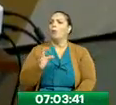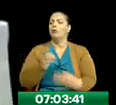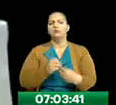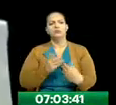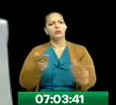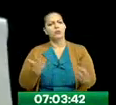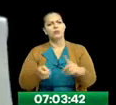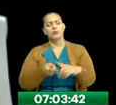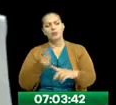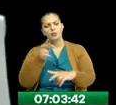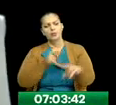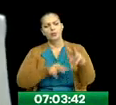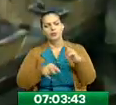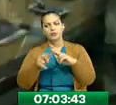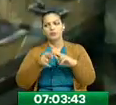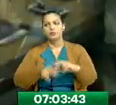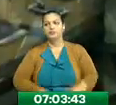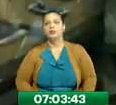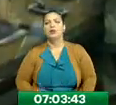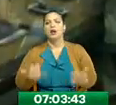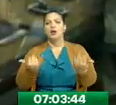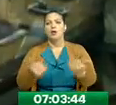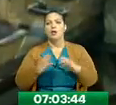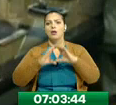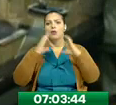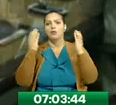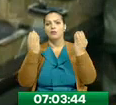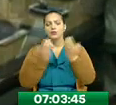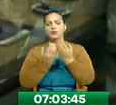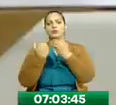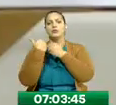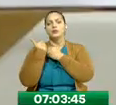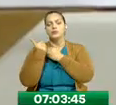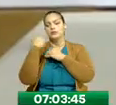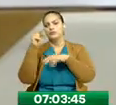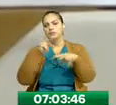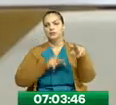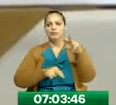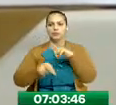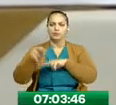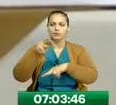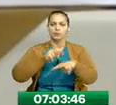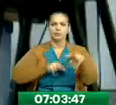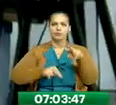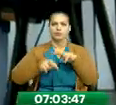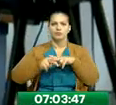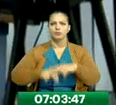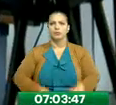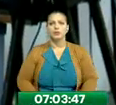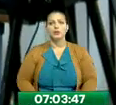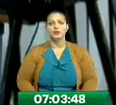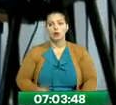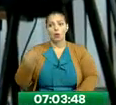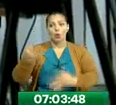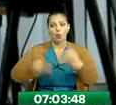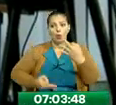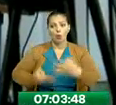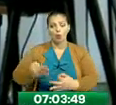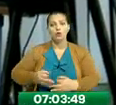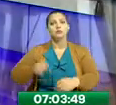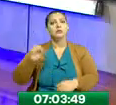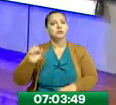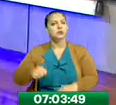fiscalización deberá preparar el informe al pleno en el que se recomienda el juicio político o el archivo del pedido, informó Carolina